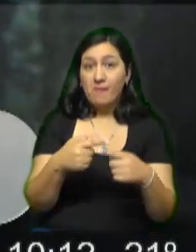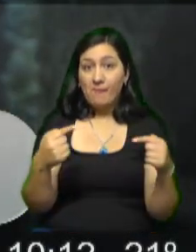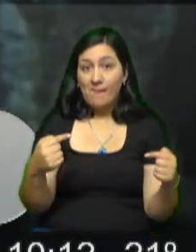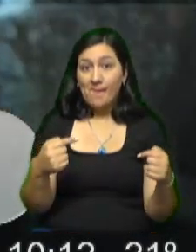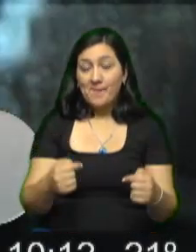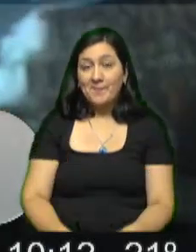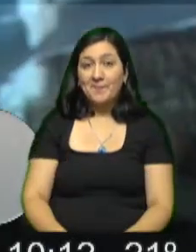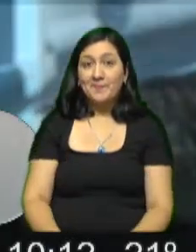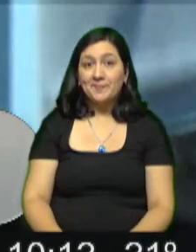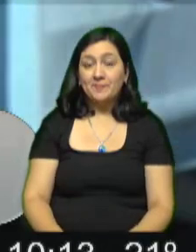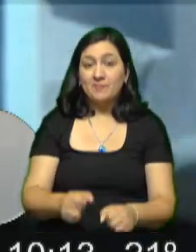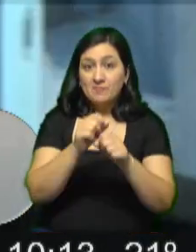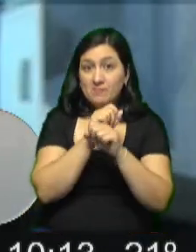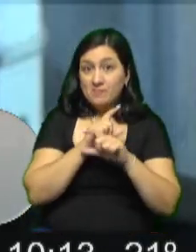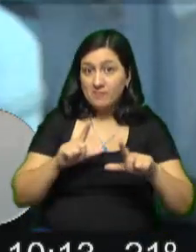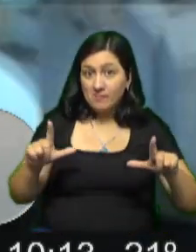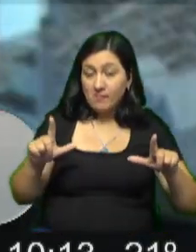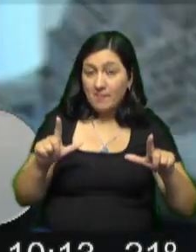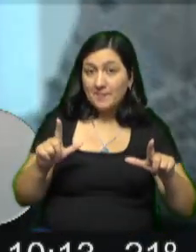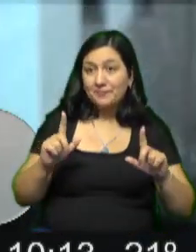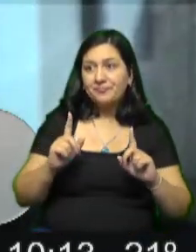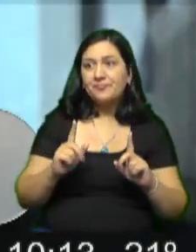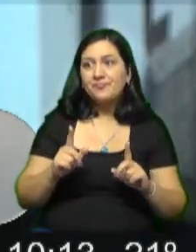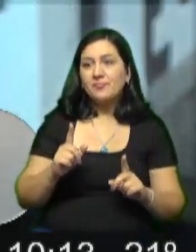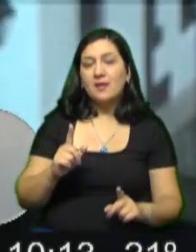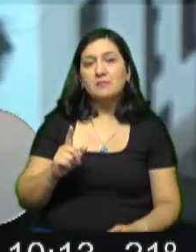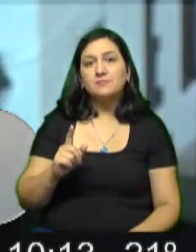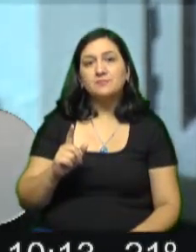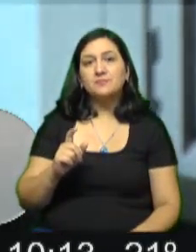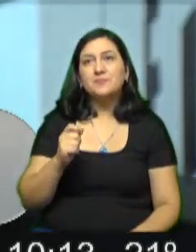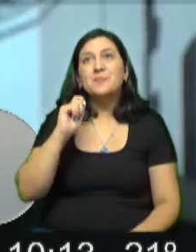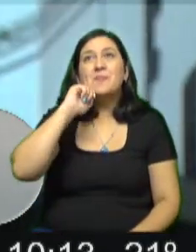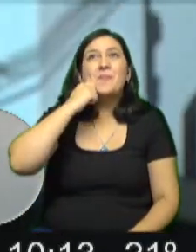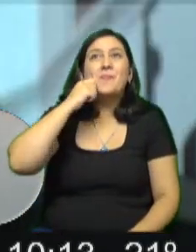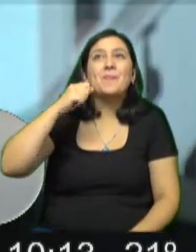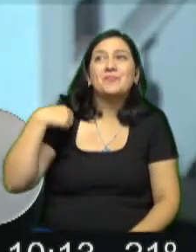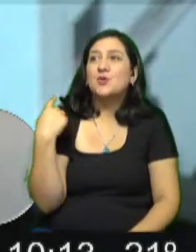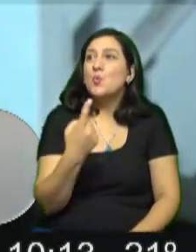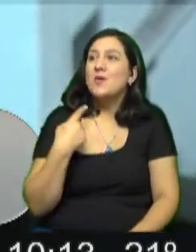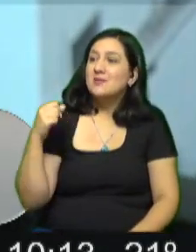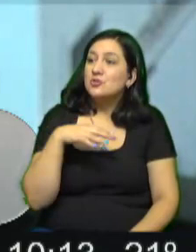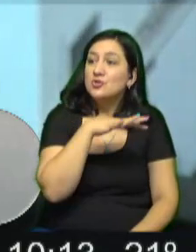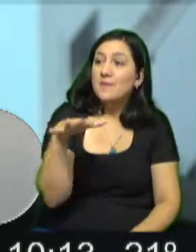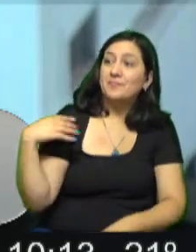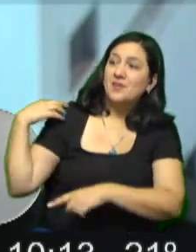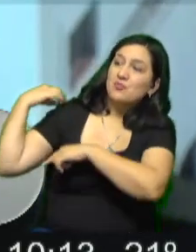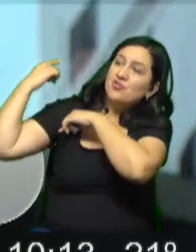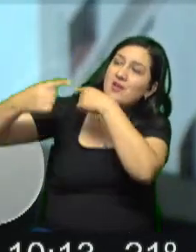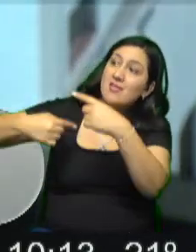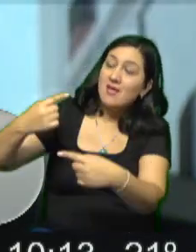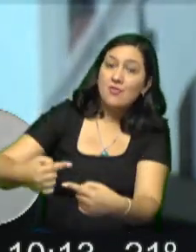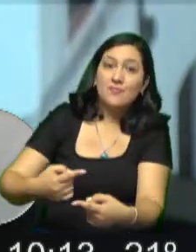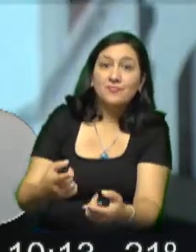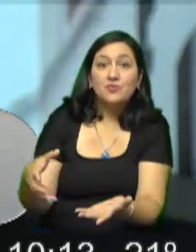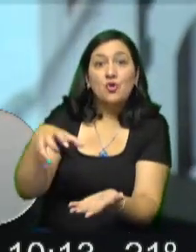lado, y por ese fenómeno tan increíble que tiene la sociedad nuestra, que hemos heredado del mundo mediterráneo, y eso que son